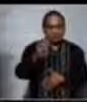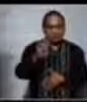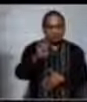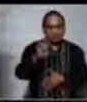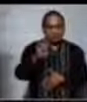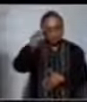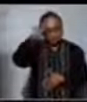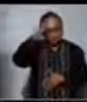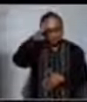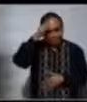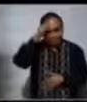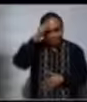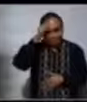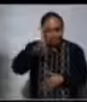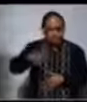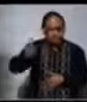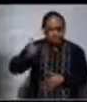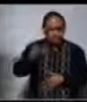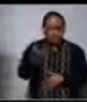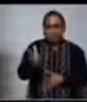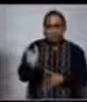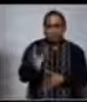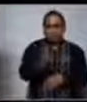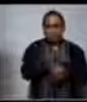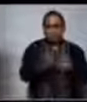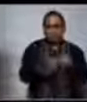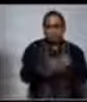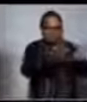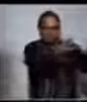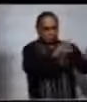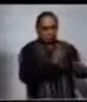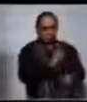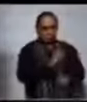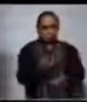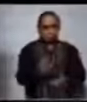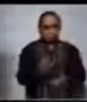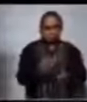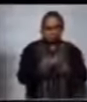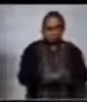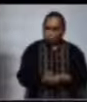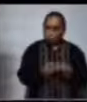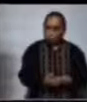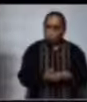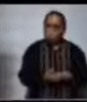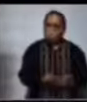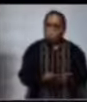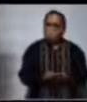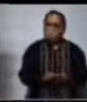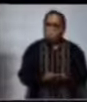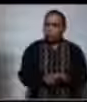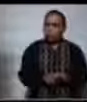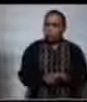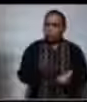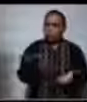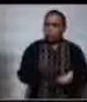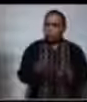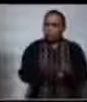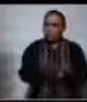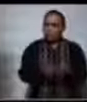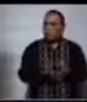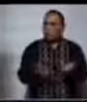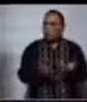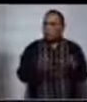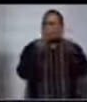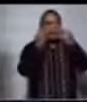adquirir los bienes de los cuales se ostenta como propietario. El enriquecimiento ilícito, el tipo penal de enriquecimiento ilícito es esa